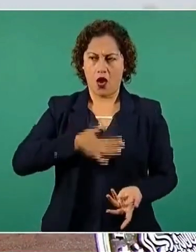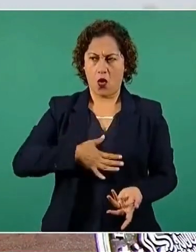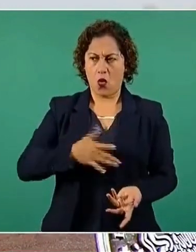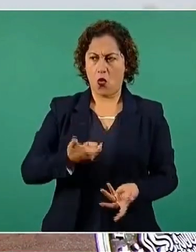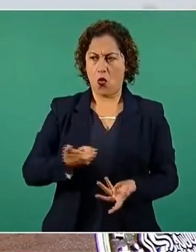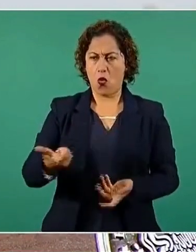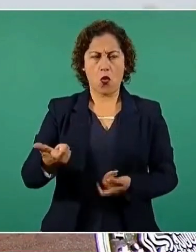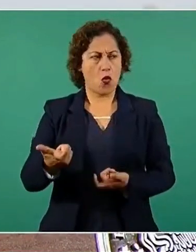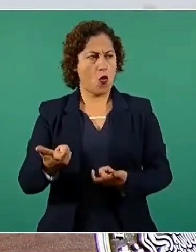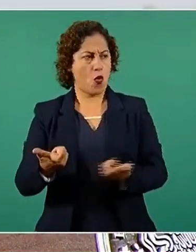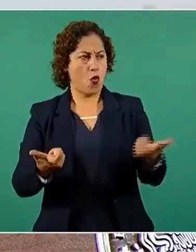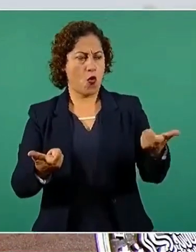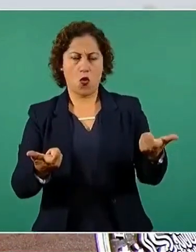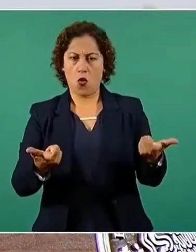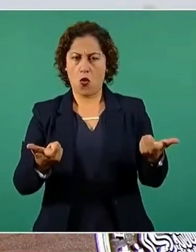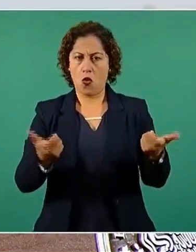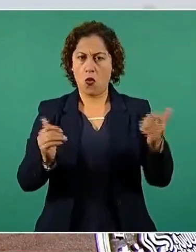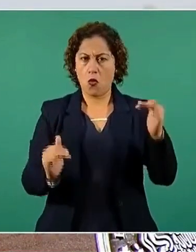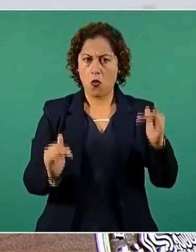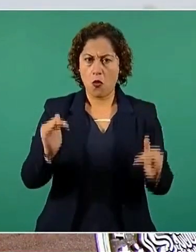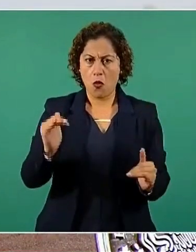el botín.